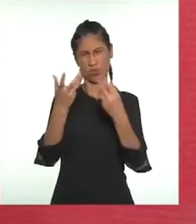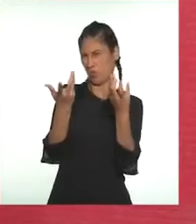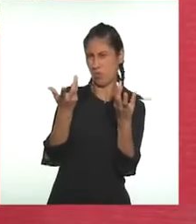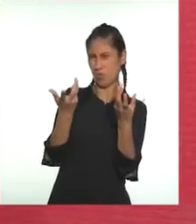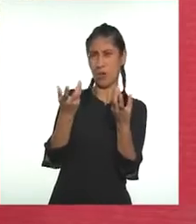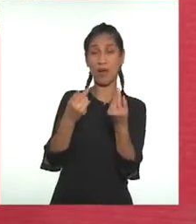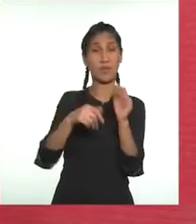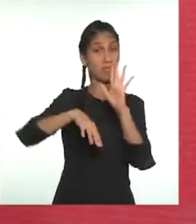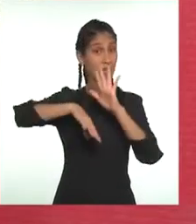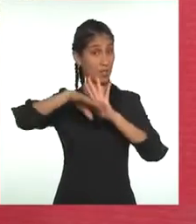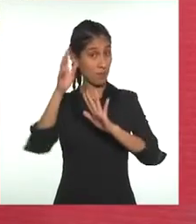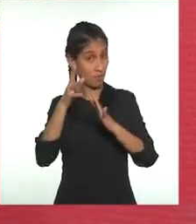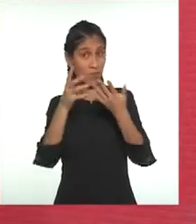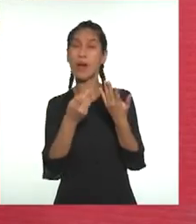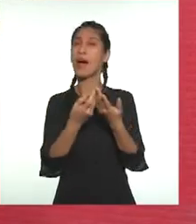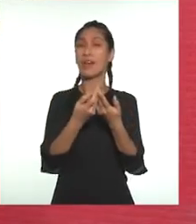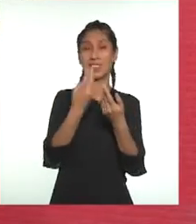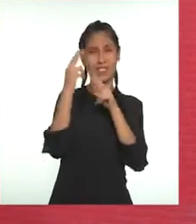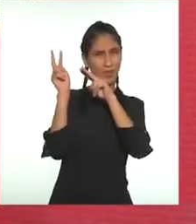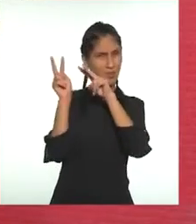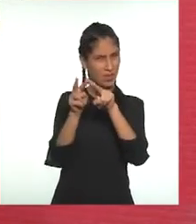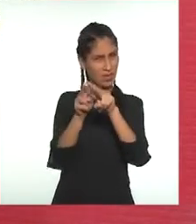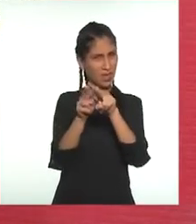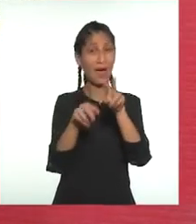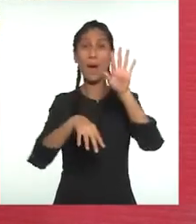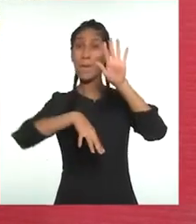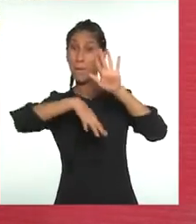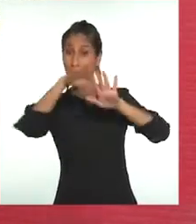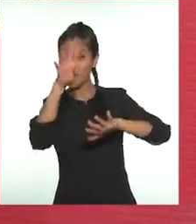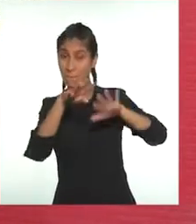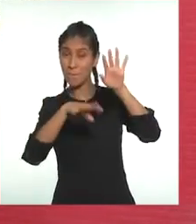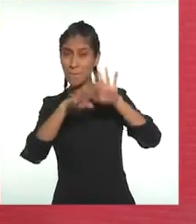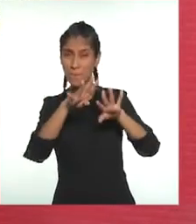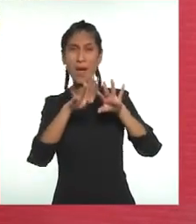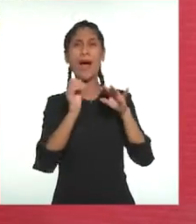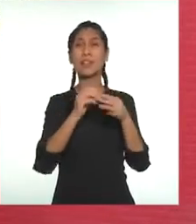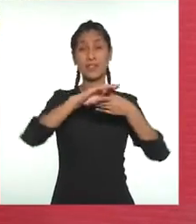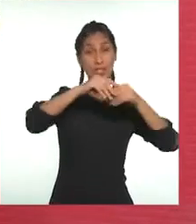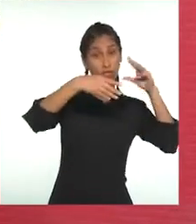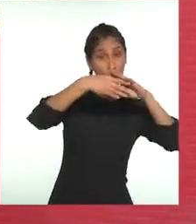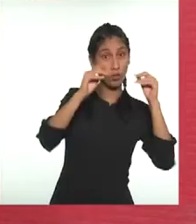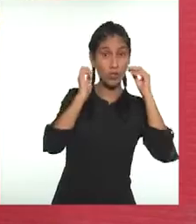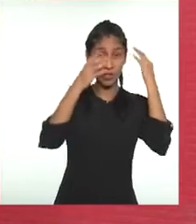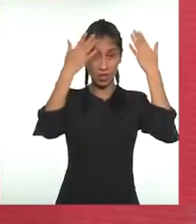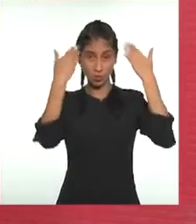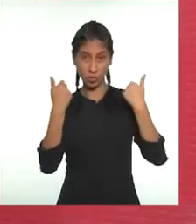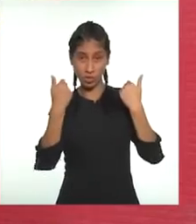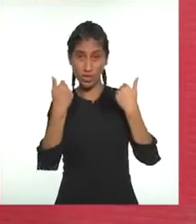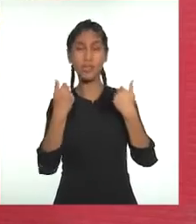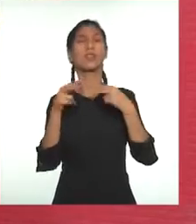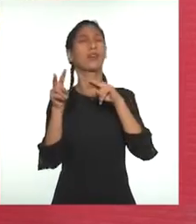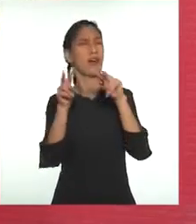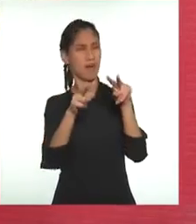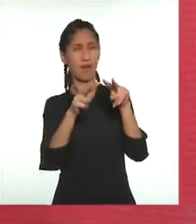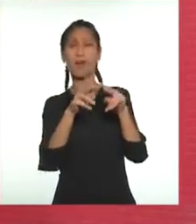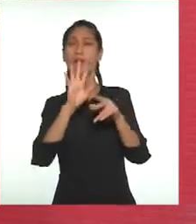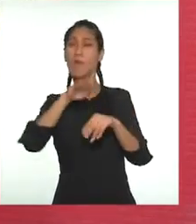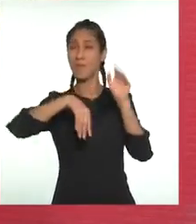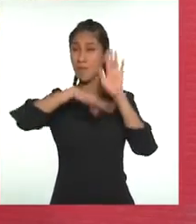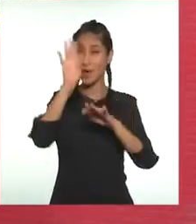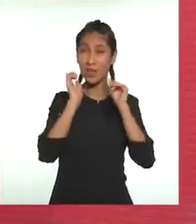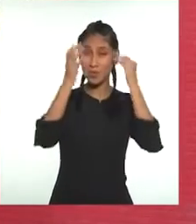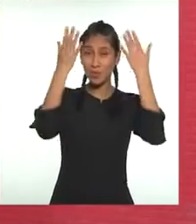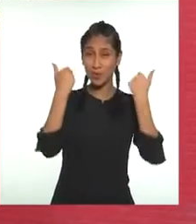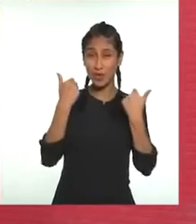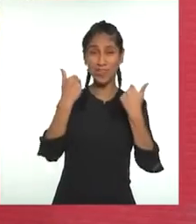mientras más existan representaciones culturales y artísticas de las mujeres y de sus logros y realidades, más mujeres buscamos salir del